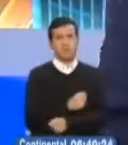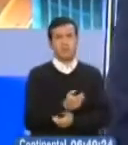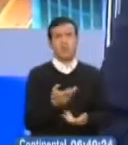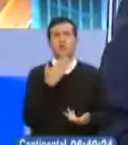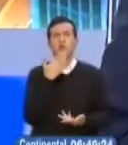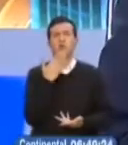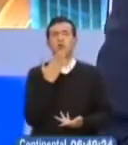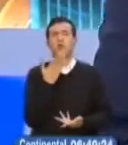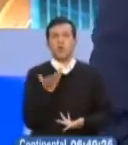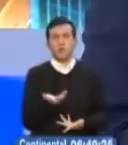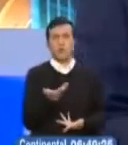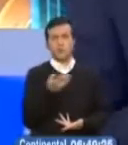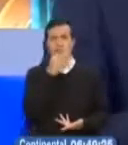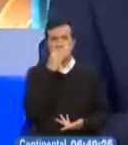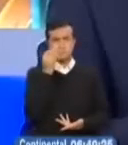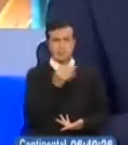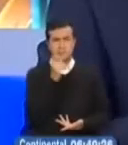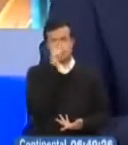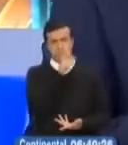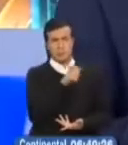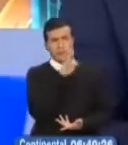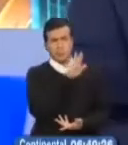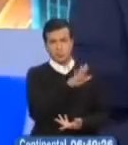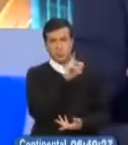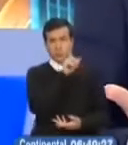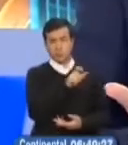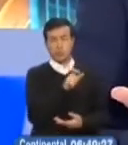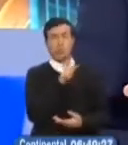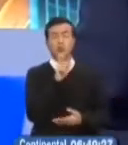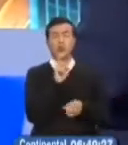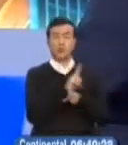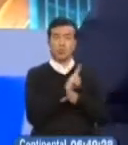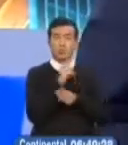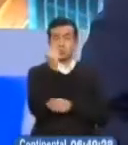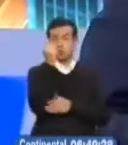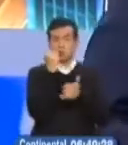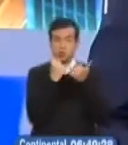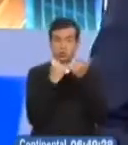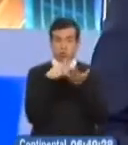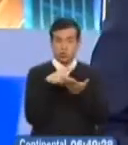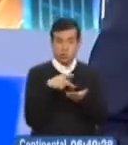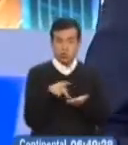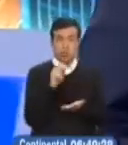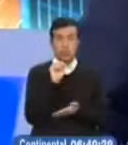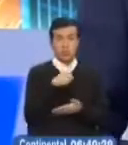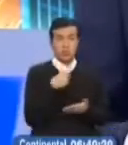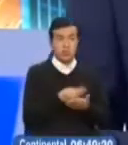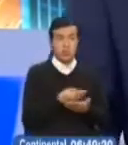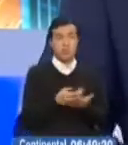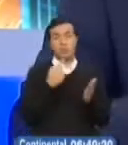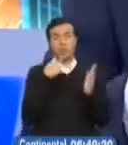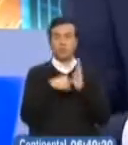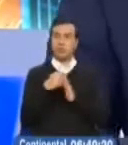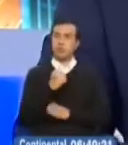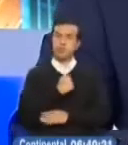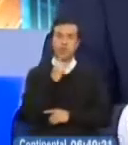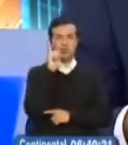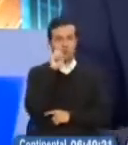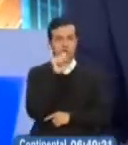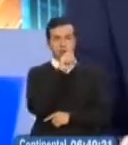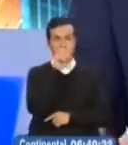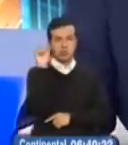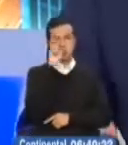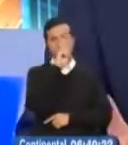¿cómo asegurarse que el ciudadano, el usuario del dinero electrónico pueda tener esa cobertura? Porque yo puedo tener